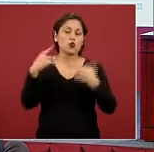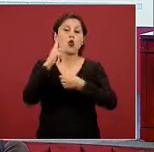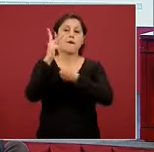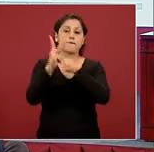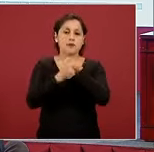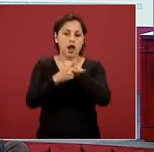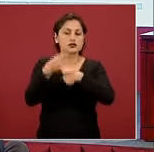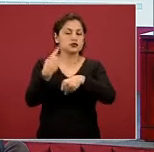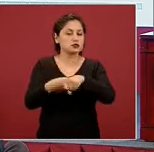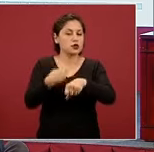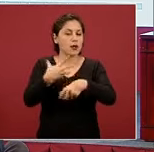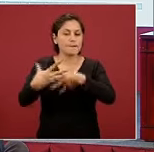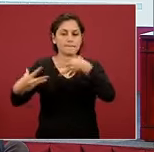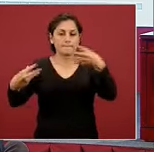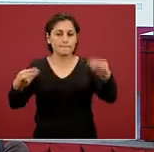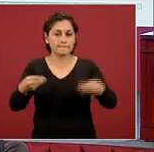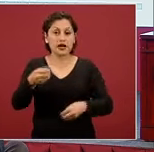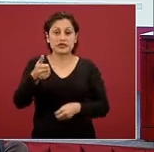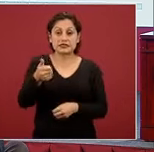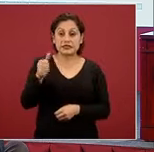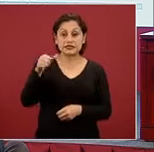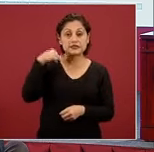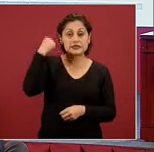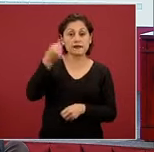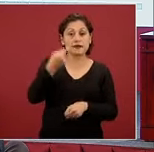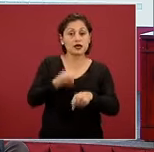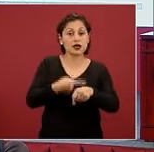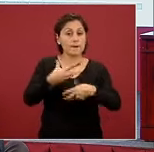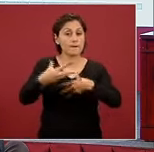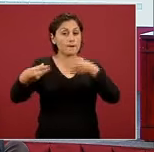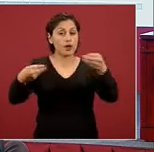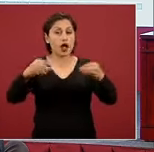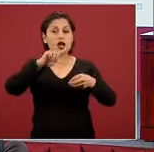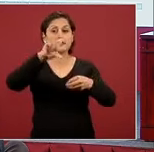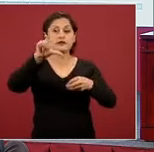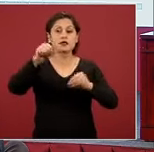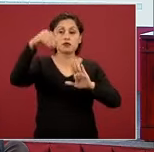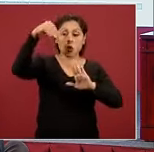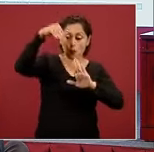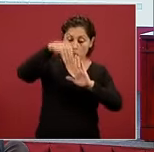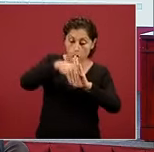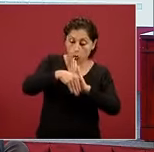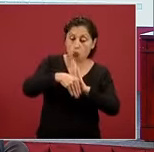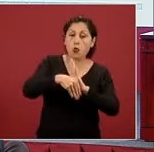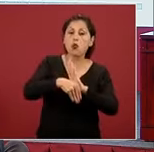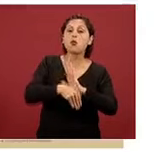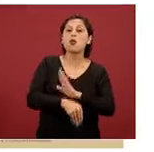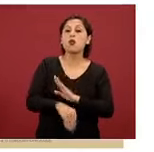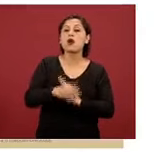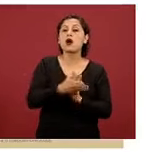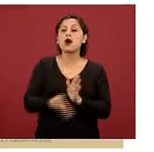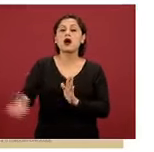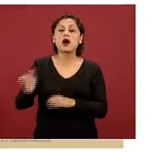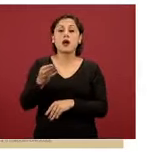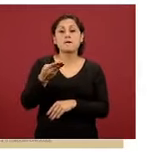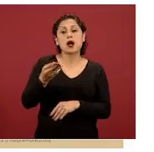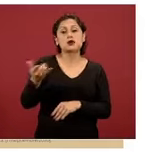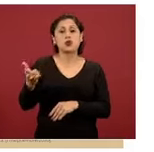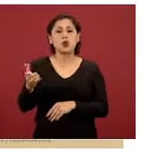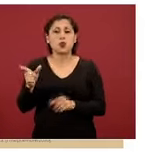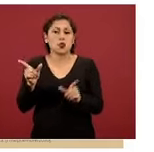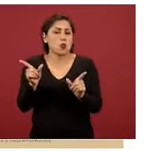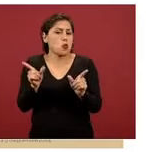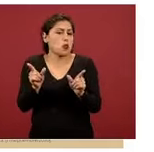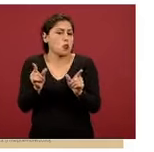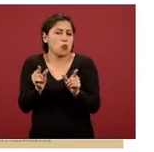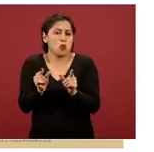origen, que llegó a un ACME también el 6 de abril, después tuvo un descenso, durante el verano tuvo una transmisión verdaderamente mínima, estamos